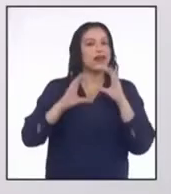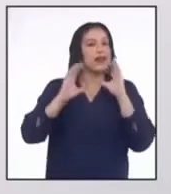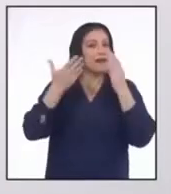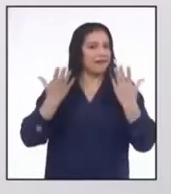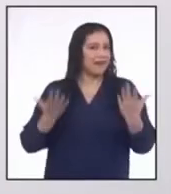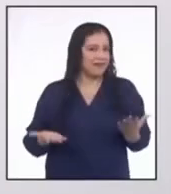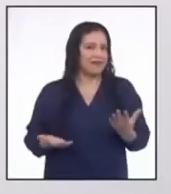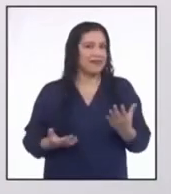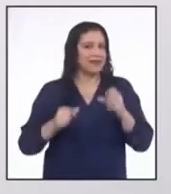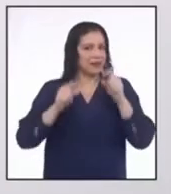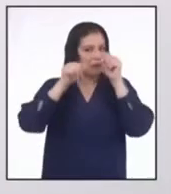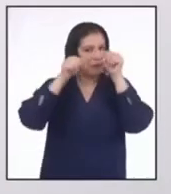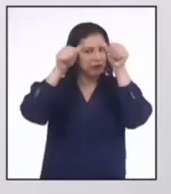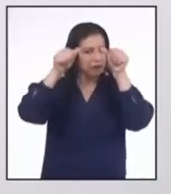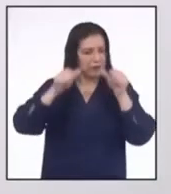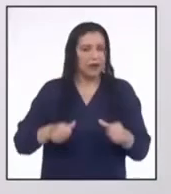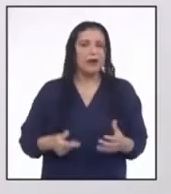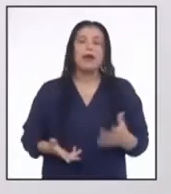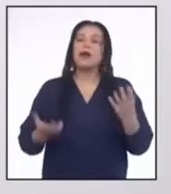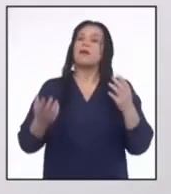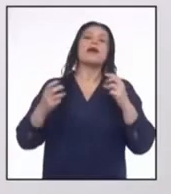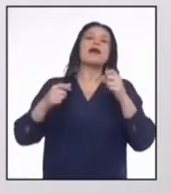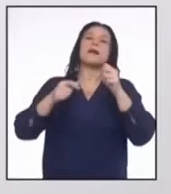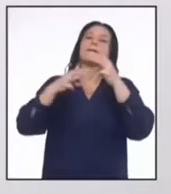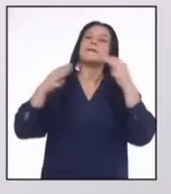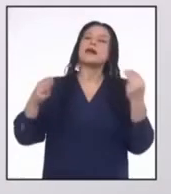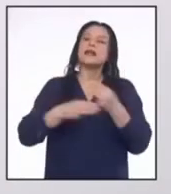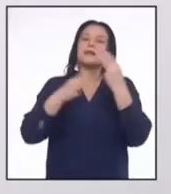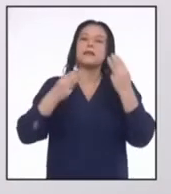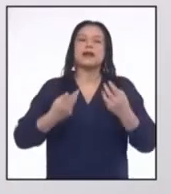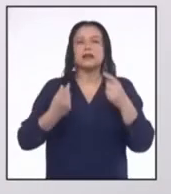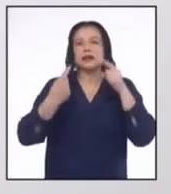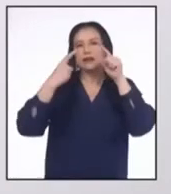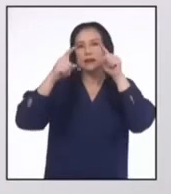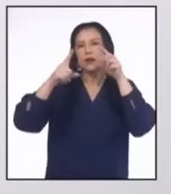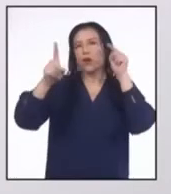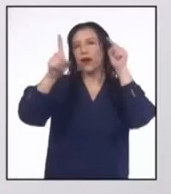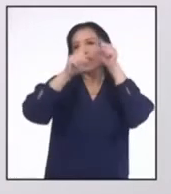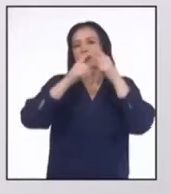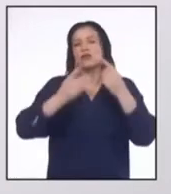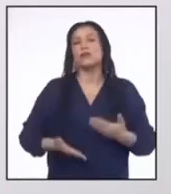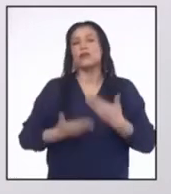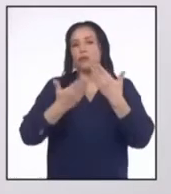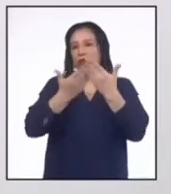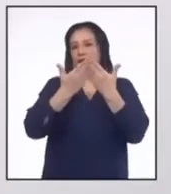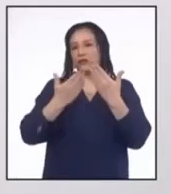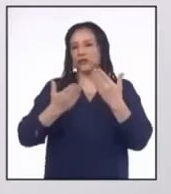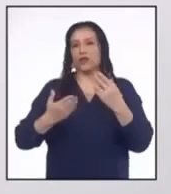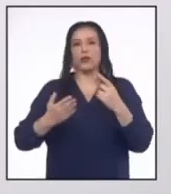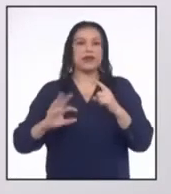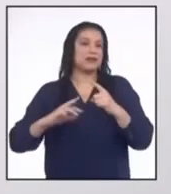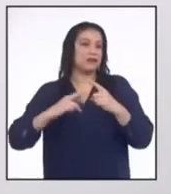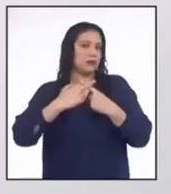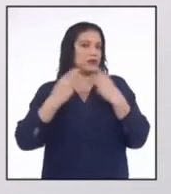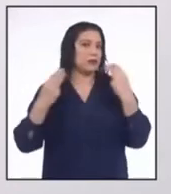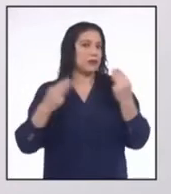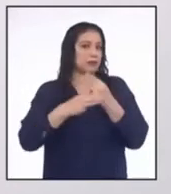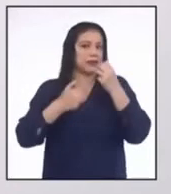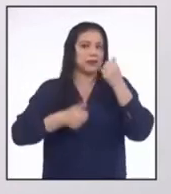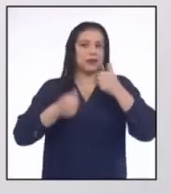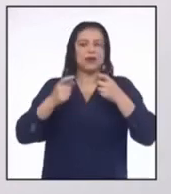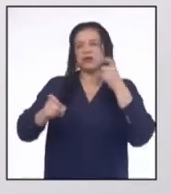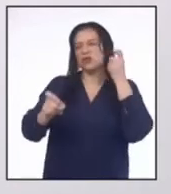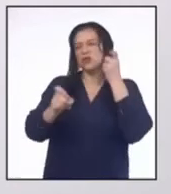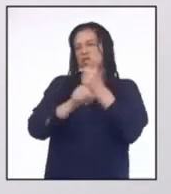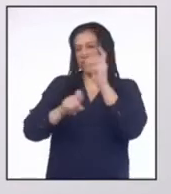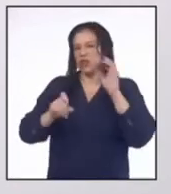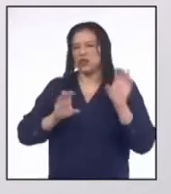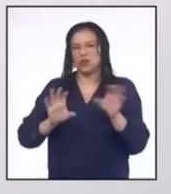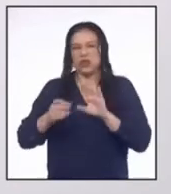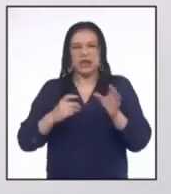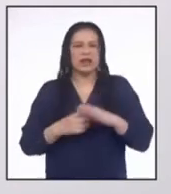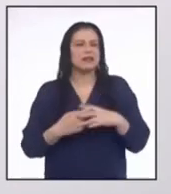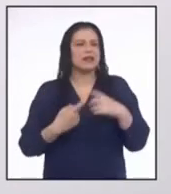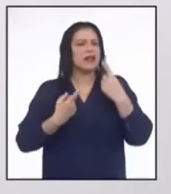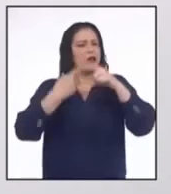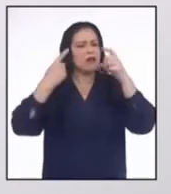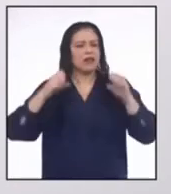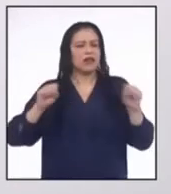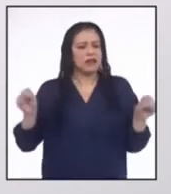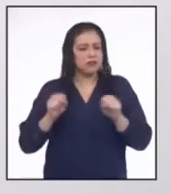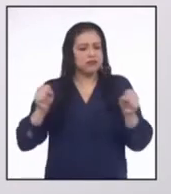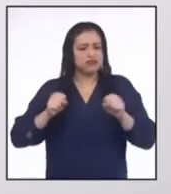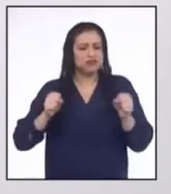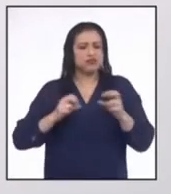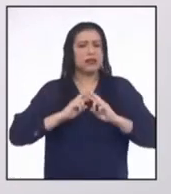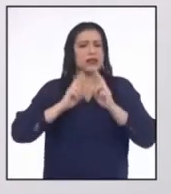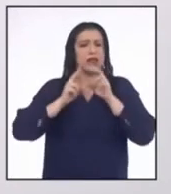áreas. Para el área de matemáticas se tomó en cuenta el reto propuesto en la situación, los efectos que ocasionan los fenómenos